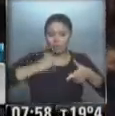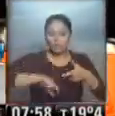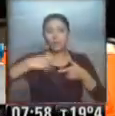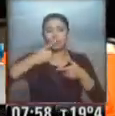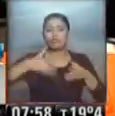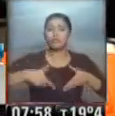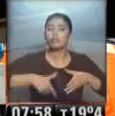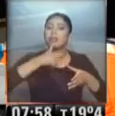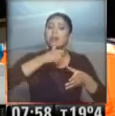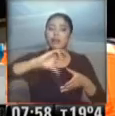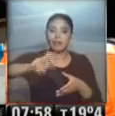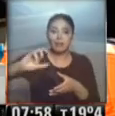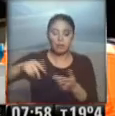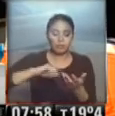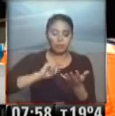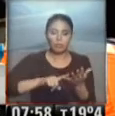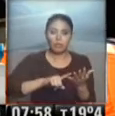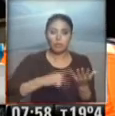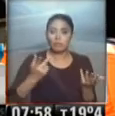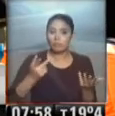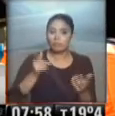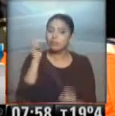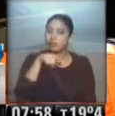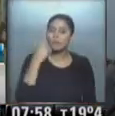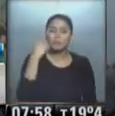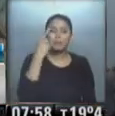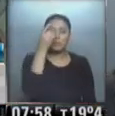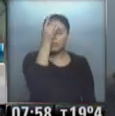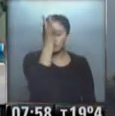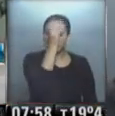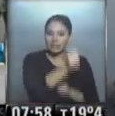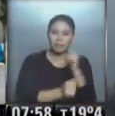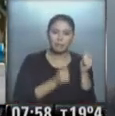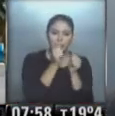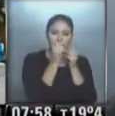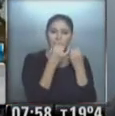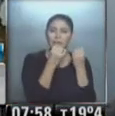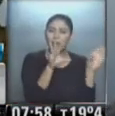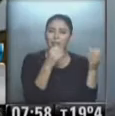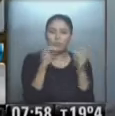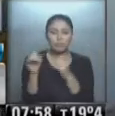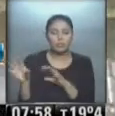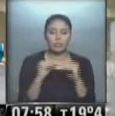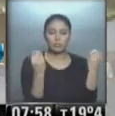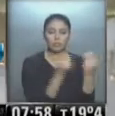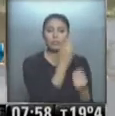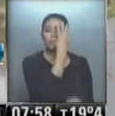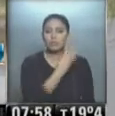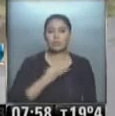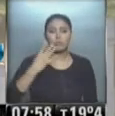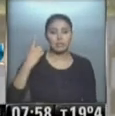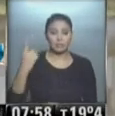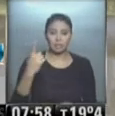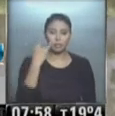agua de la vera del riachuelo. No saben que de las 1.200 empresas que contaminan, hay 441 que